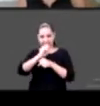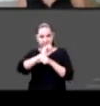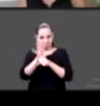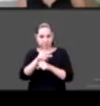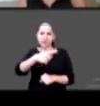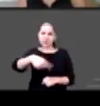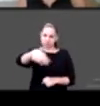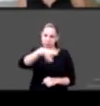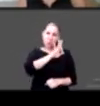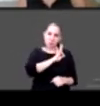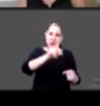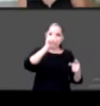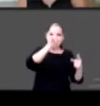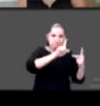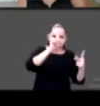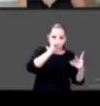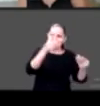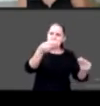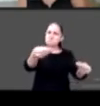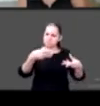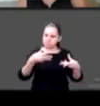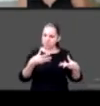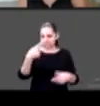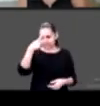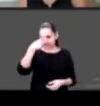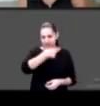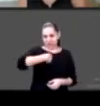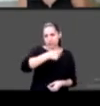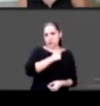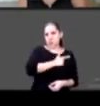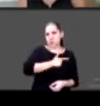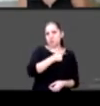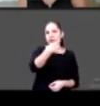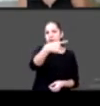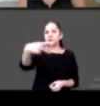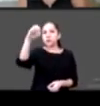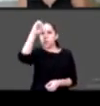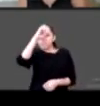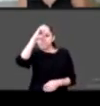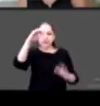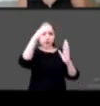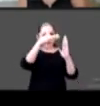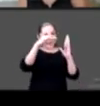encantará leerlas. Recuerda, yo soy Bori y te esperamos en la siguiente Jucocápsula.